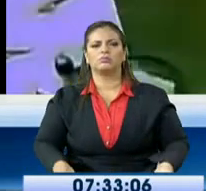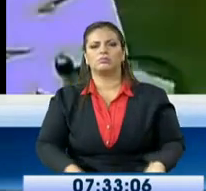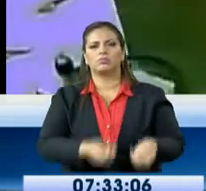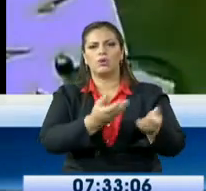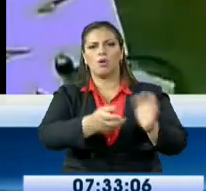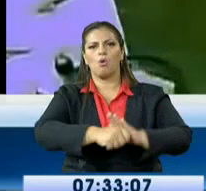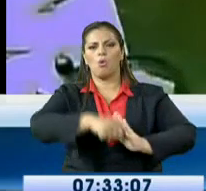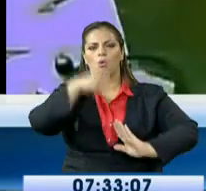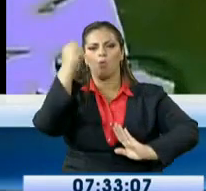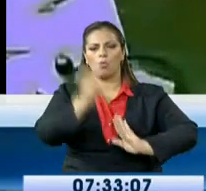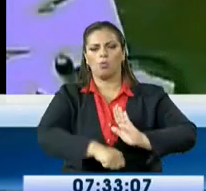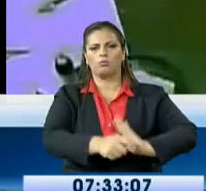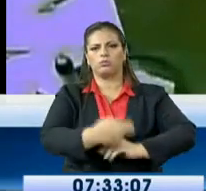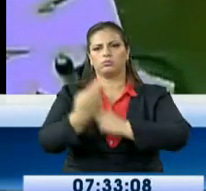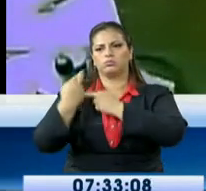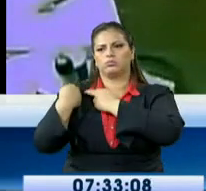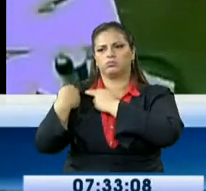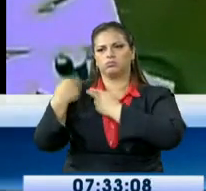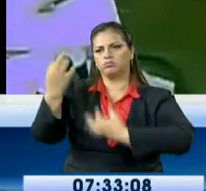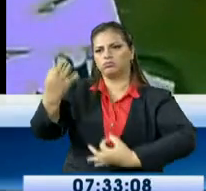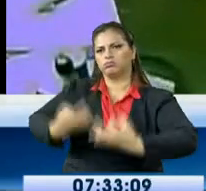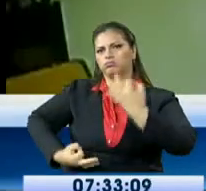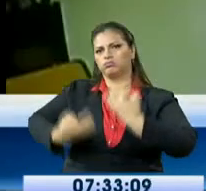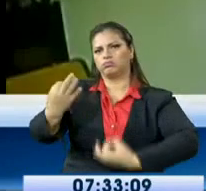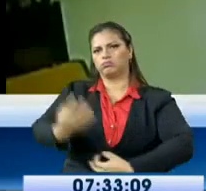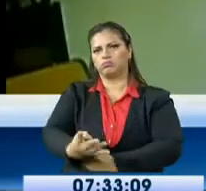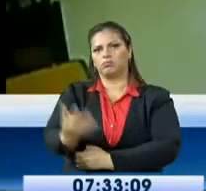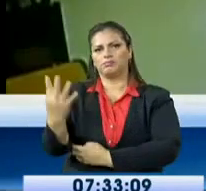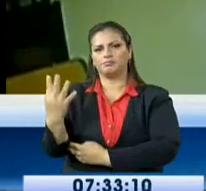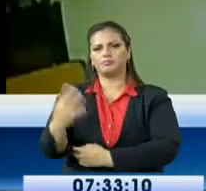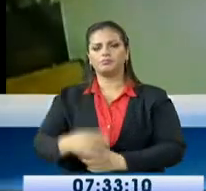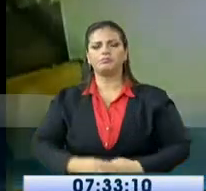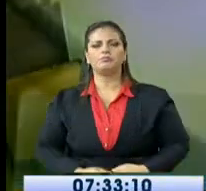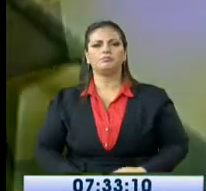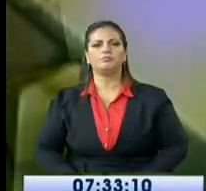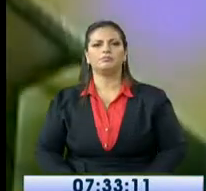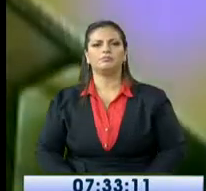del juez penal en la audiencia de flagrancia. En Quito informó Iván Casamento.